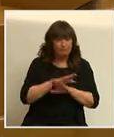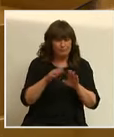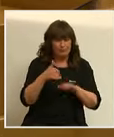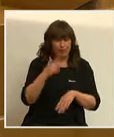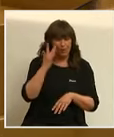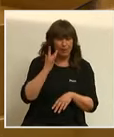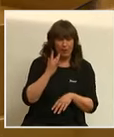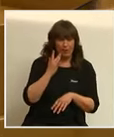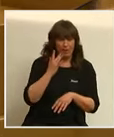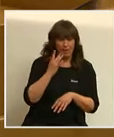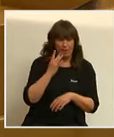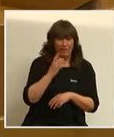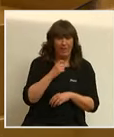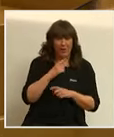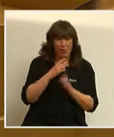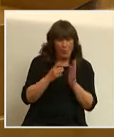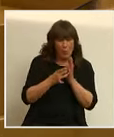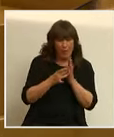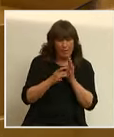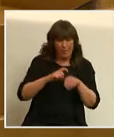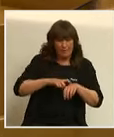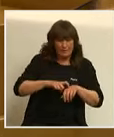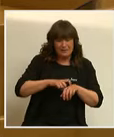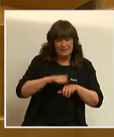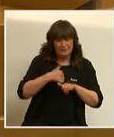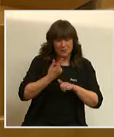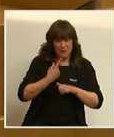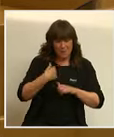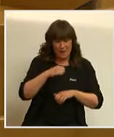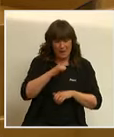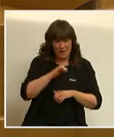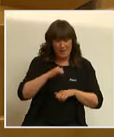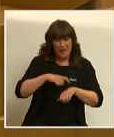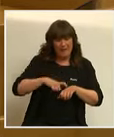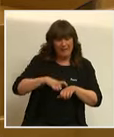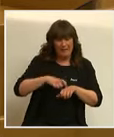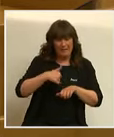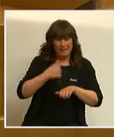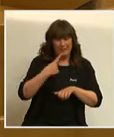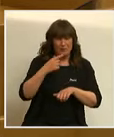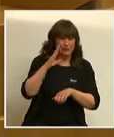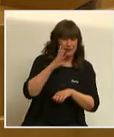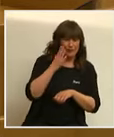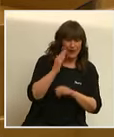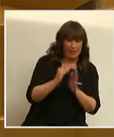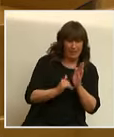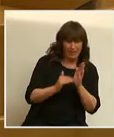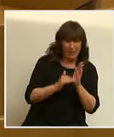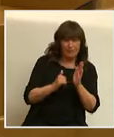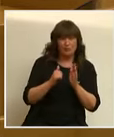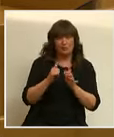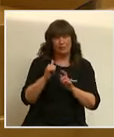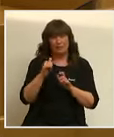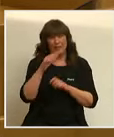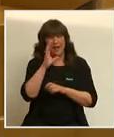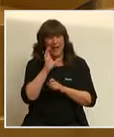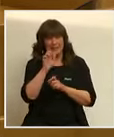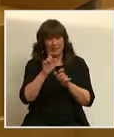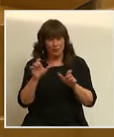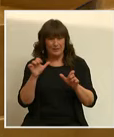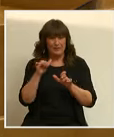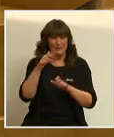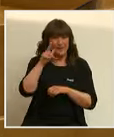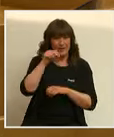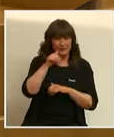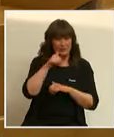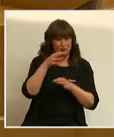dignidad son tres cualidades que se revelan en la personalidad de los valencianos, los alicantinos y los castellonenses, que siempre han sabido mantener